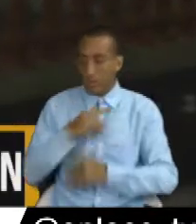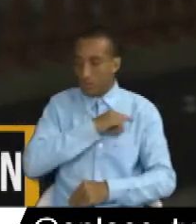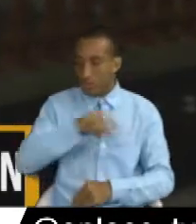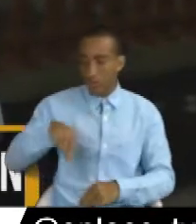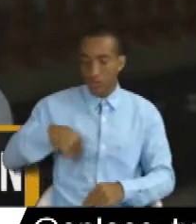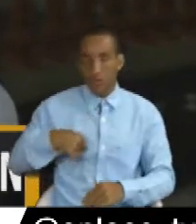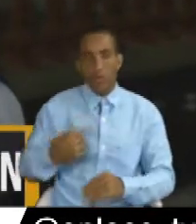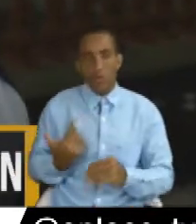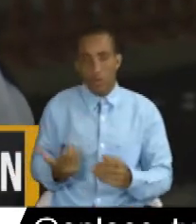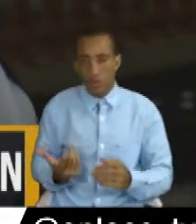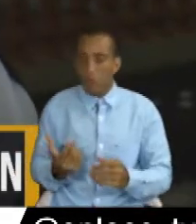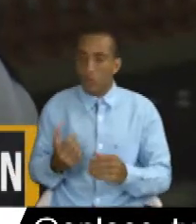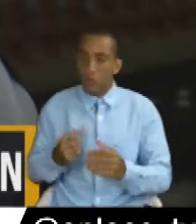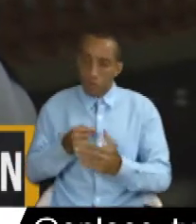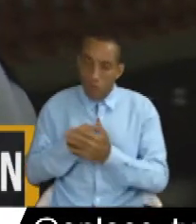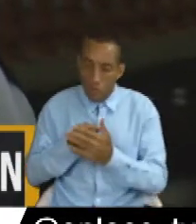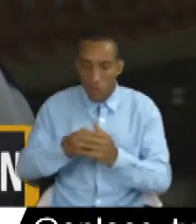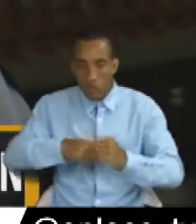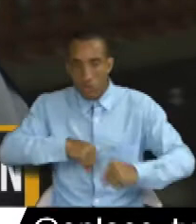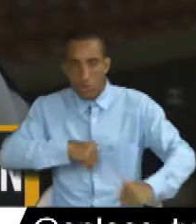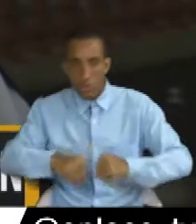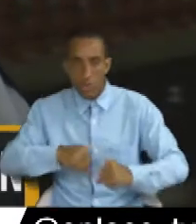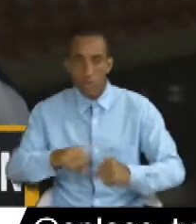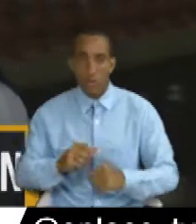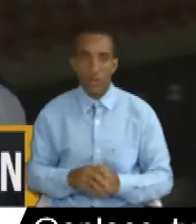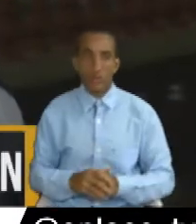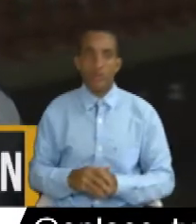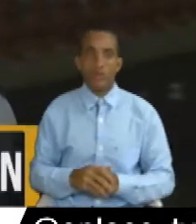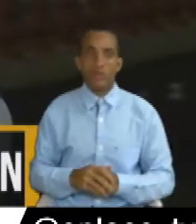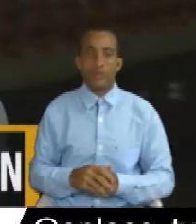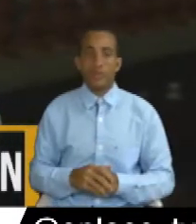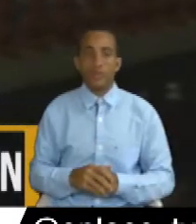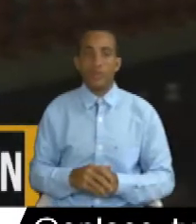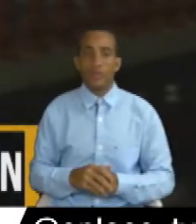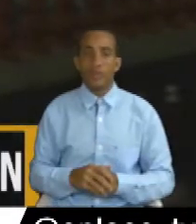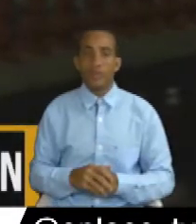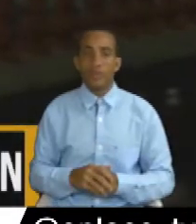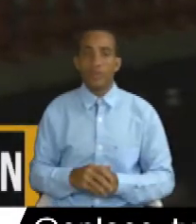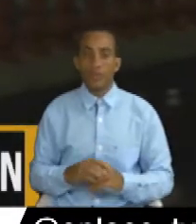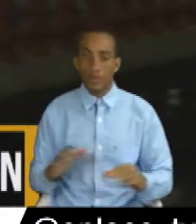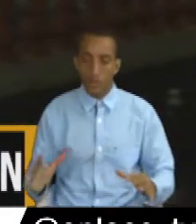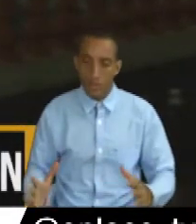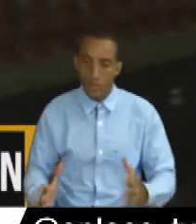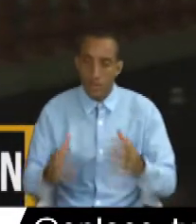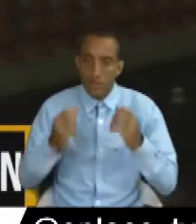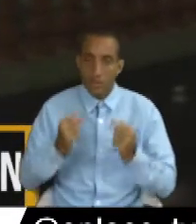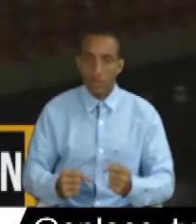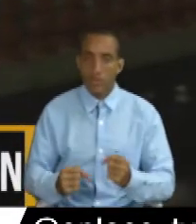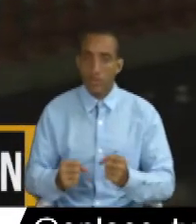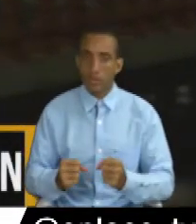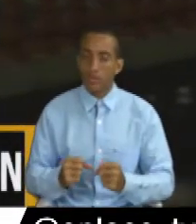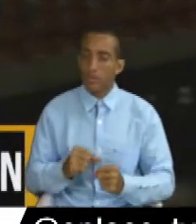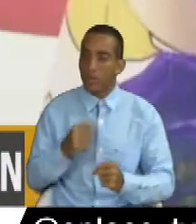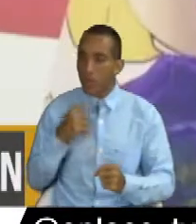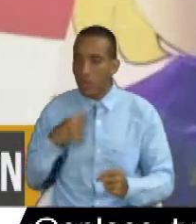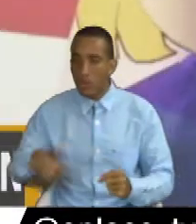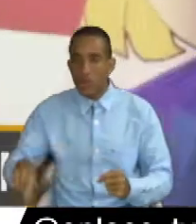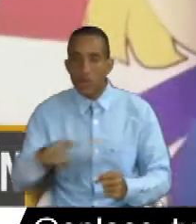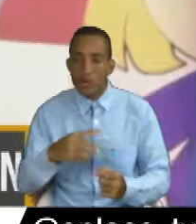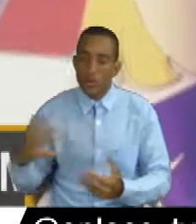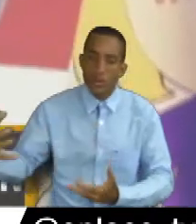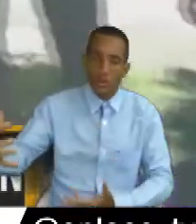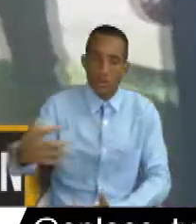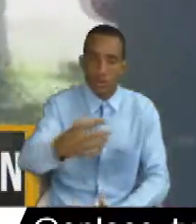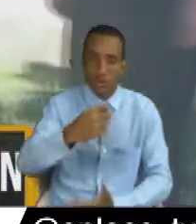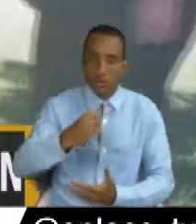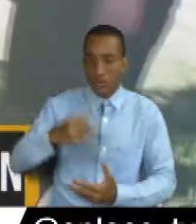evento. Entonces nosotros tenemos en el evento Café por un Futuro para recoger todos los fondos para poder apadrinar nuestros hijos